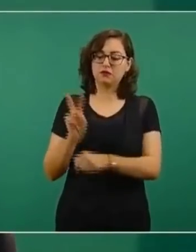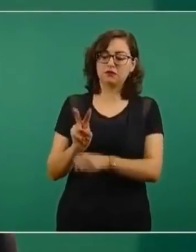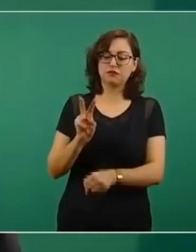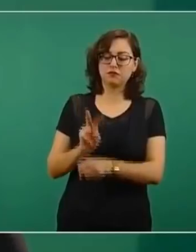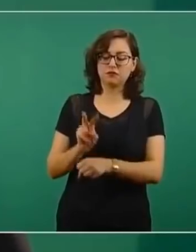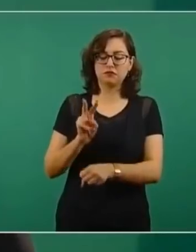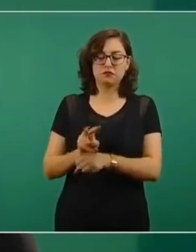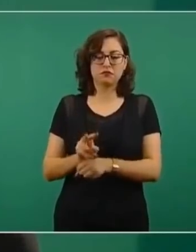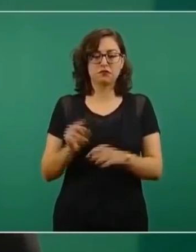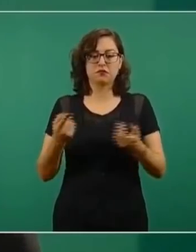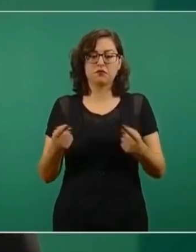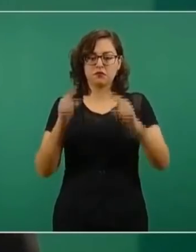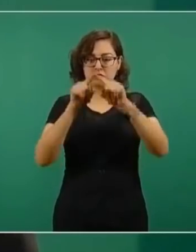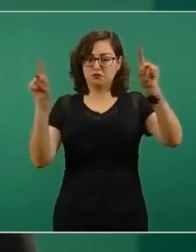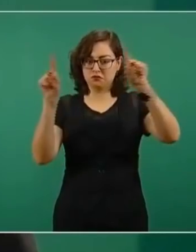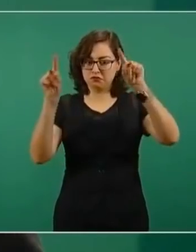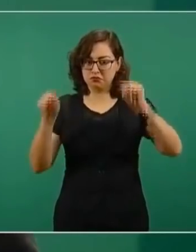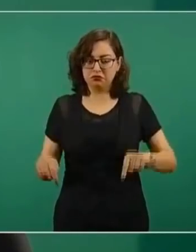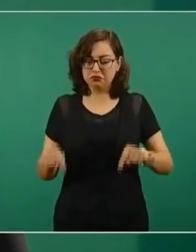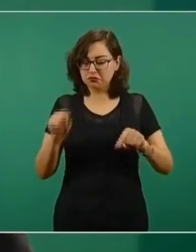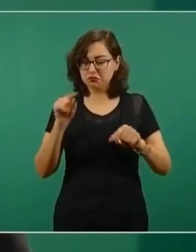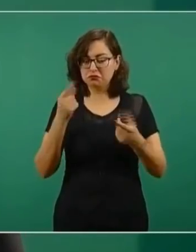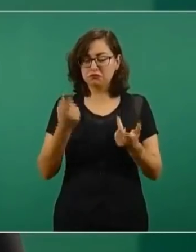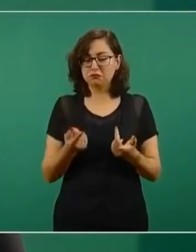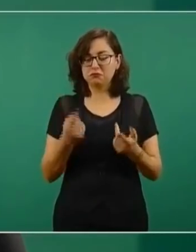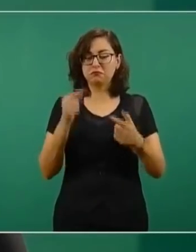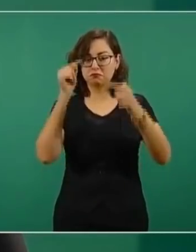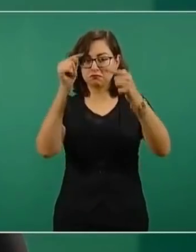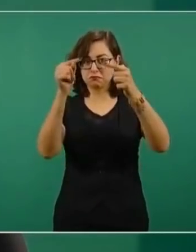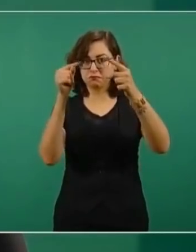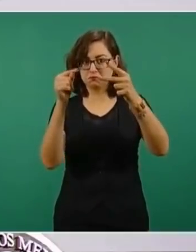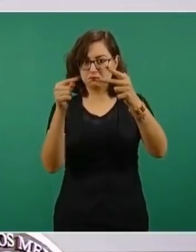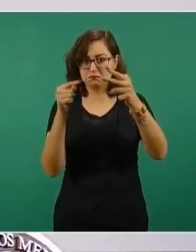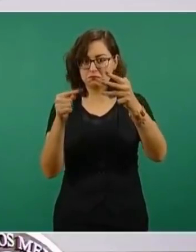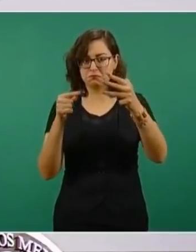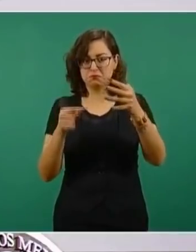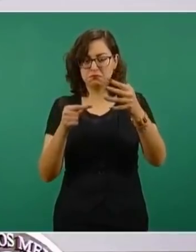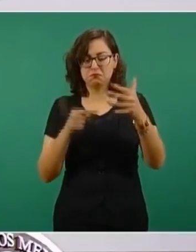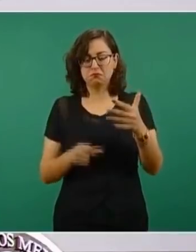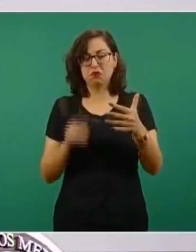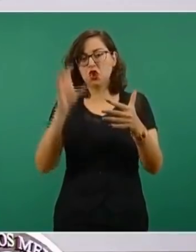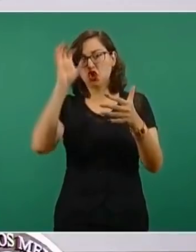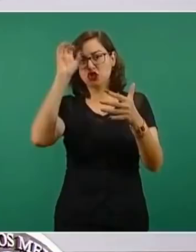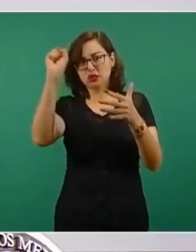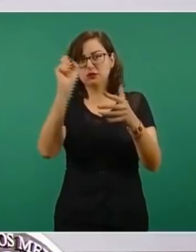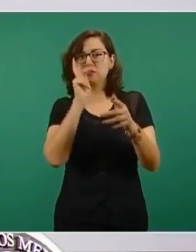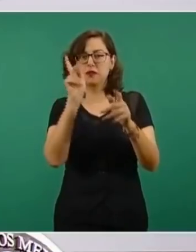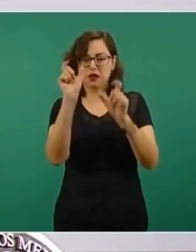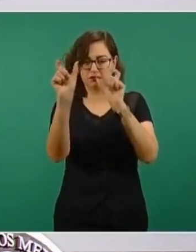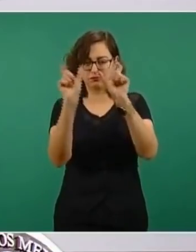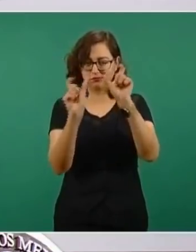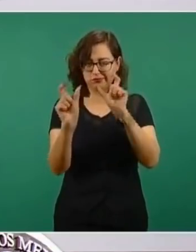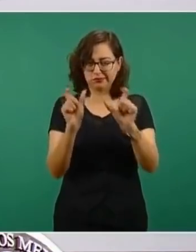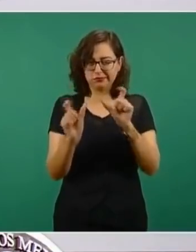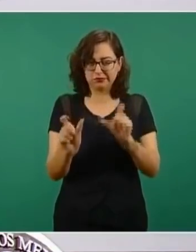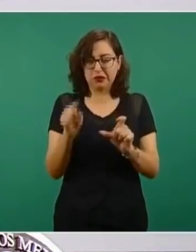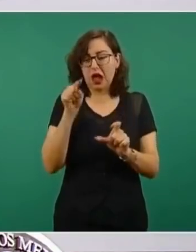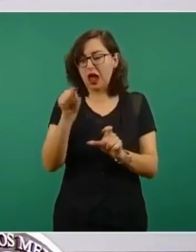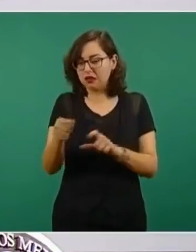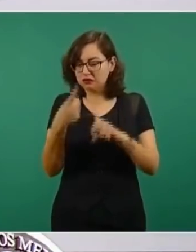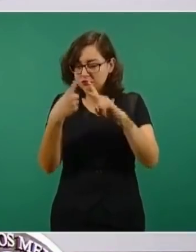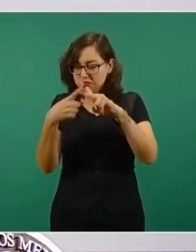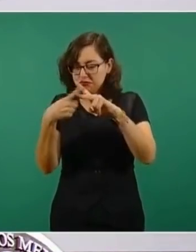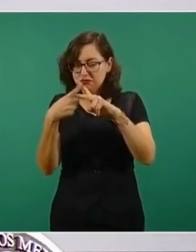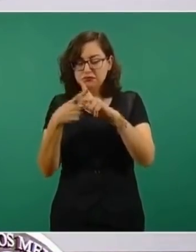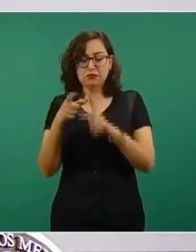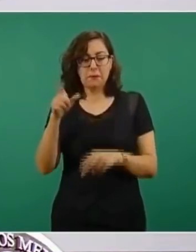es un proforma en el cual se tiene definido por los conceptos y pues bueno, ahí se tienen determinadas las tarifas.